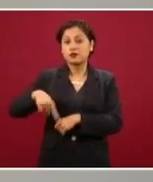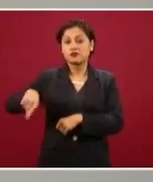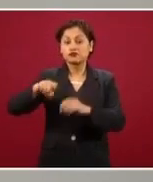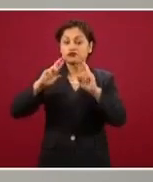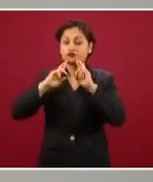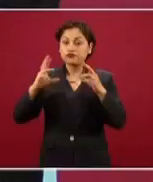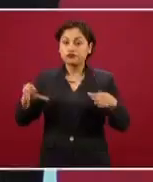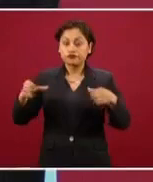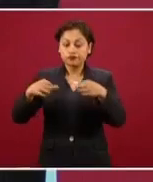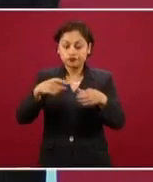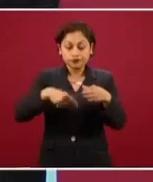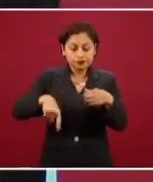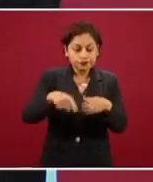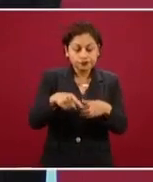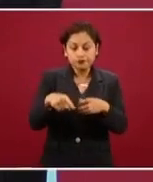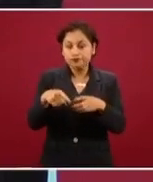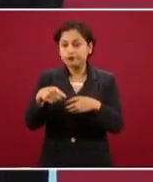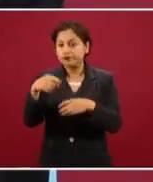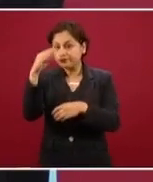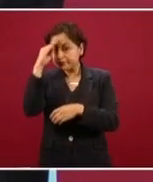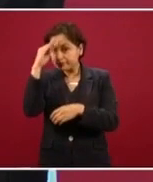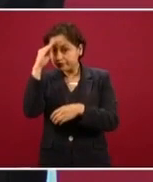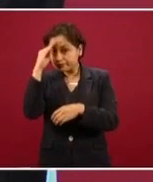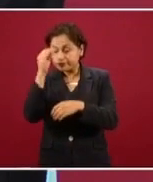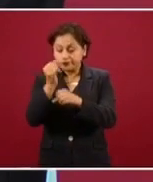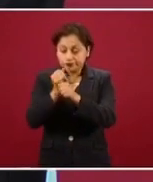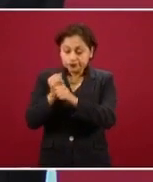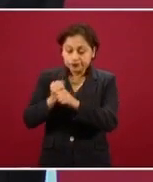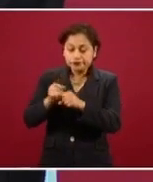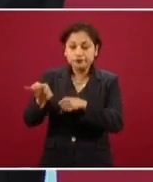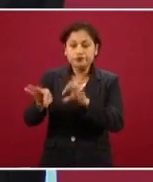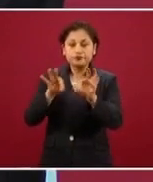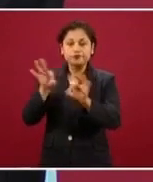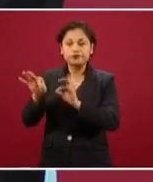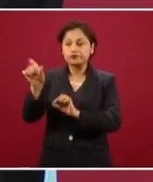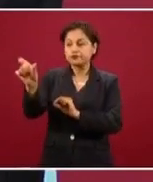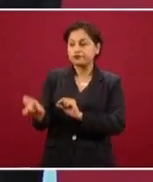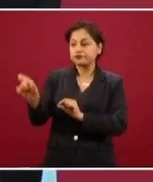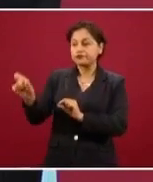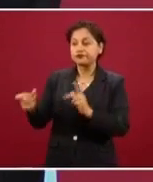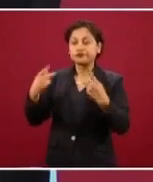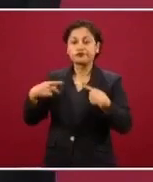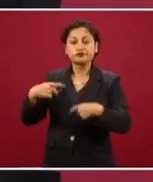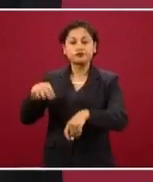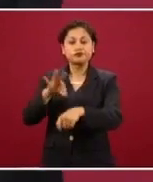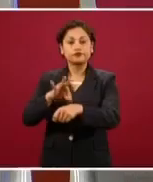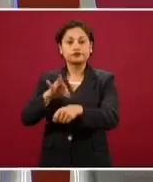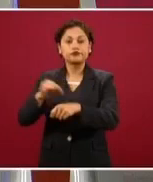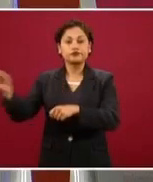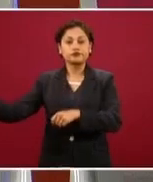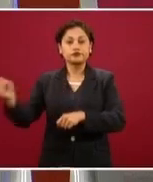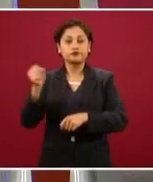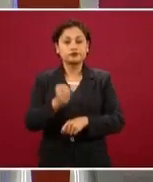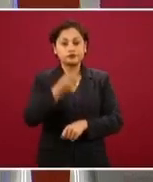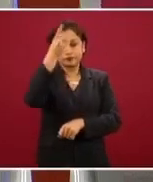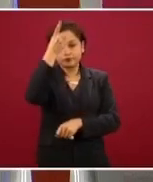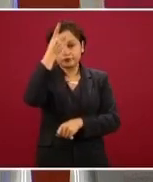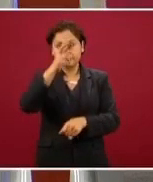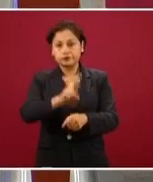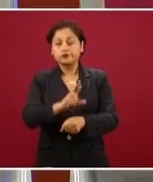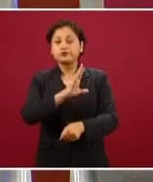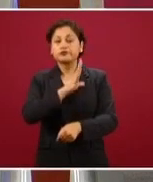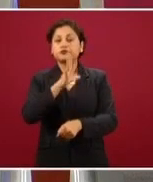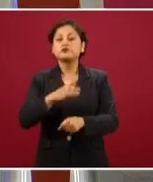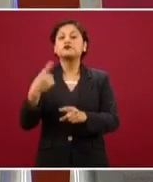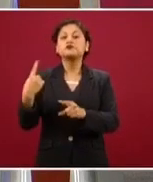los candidatos que tienen la alta competencia científica y técnica para ocupar el puesto de director general. En